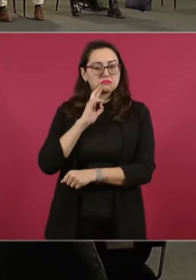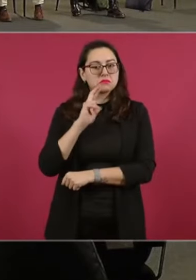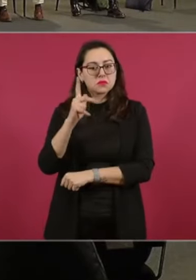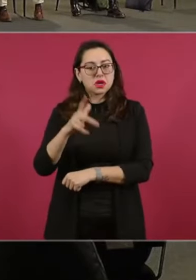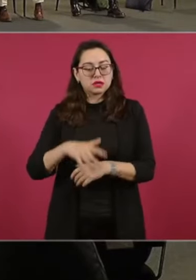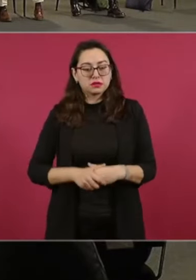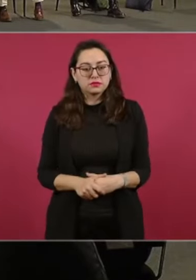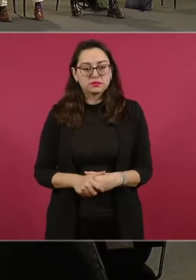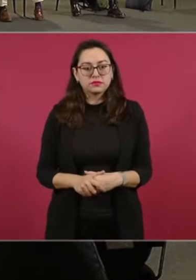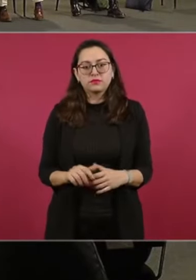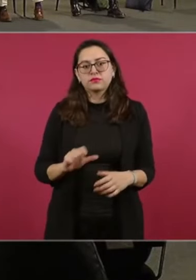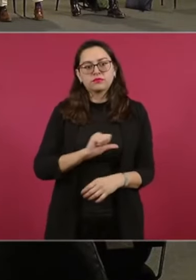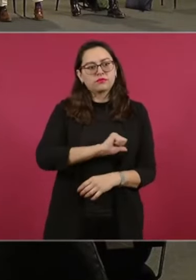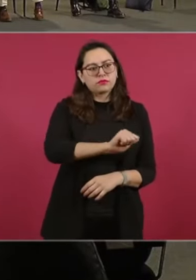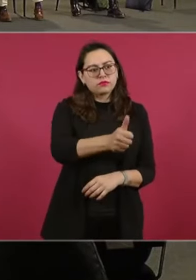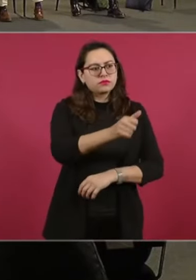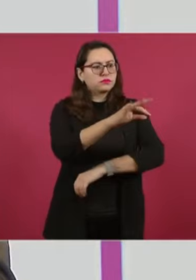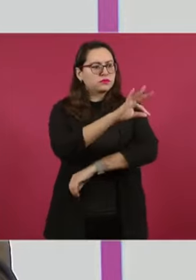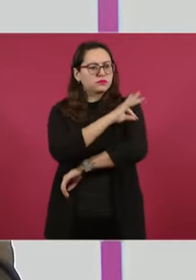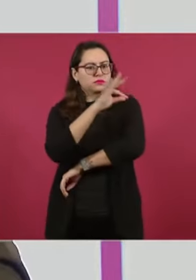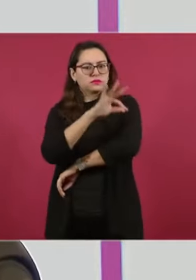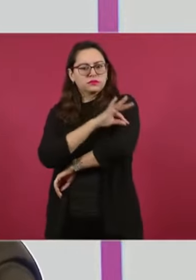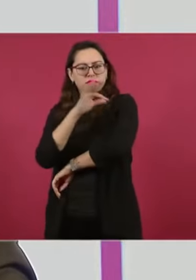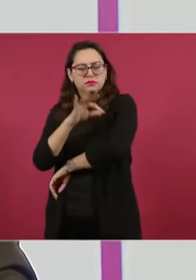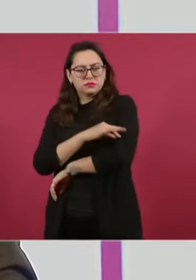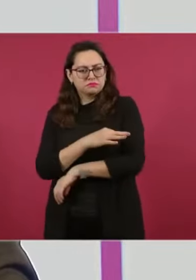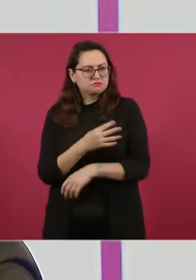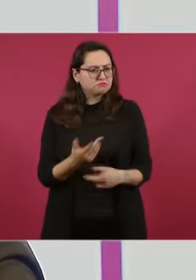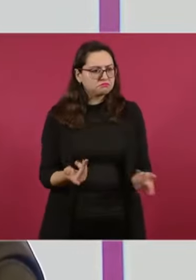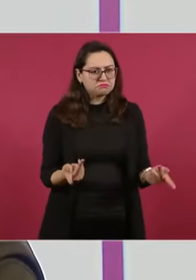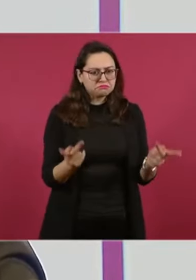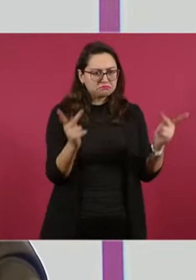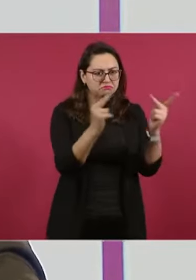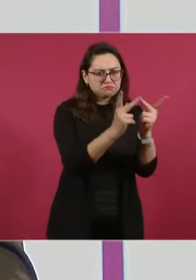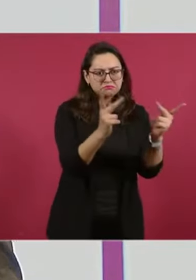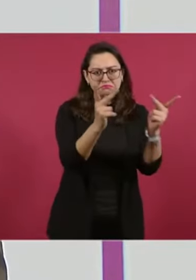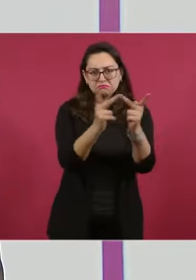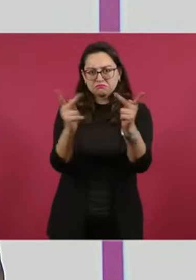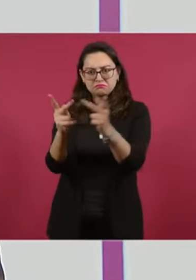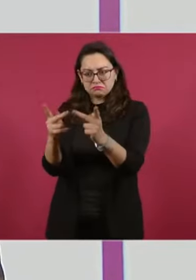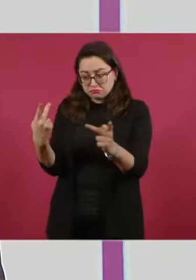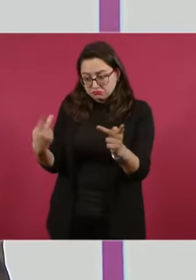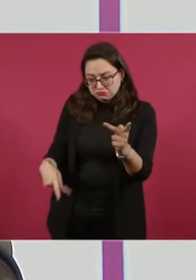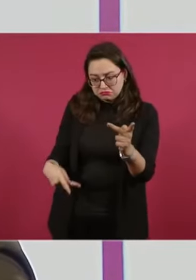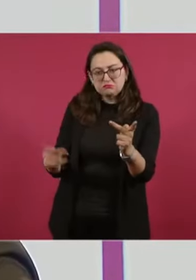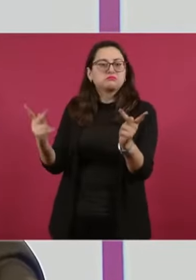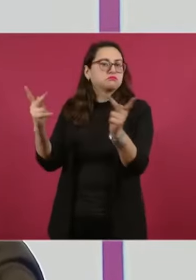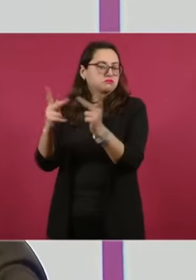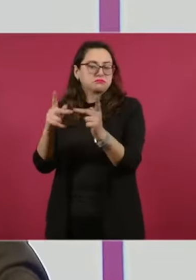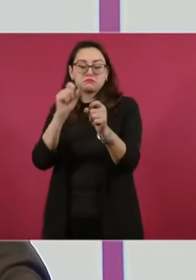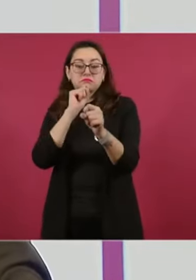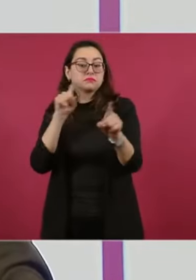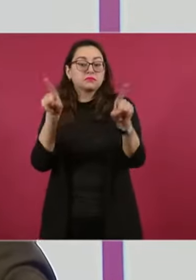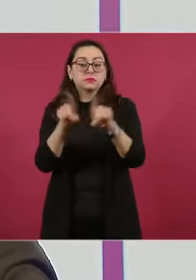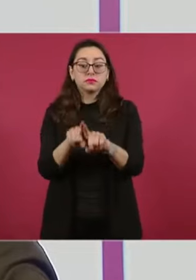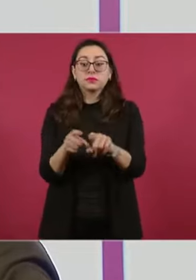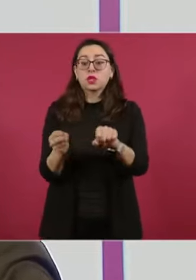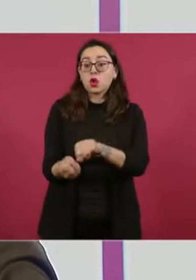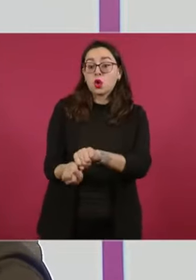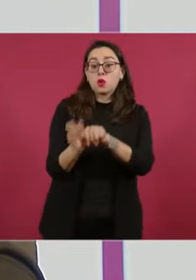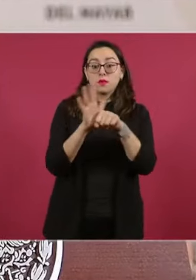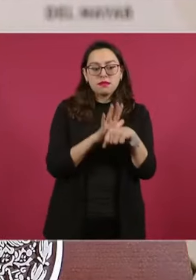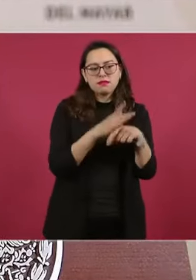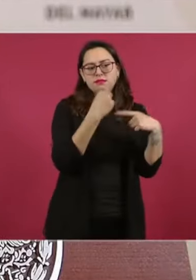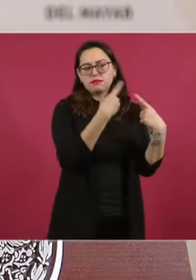a la de otros biológicos que ya se aplican entre la población y protege a la población frente a las variantes que